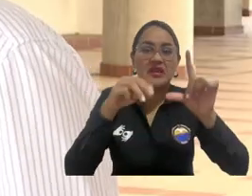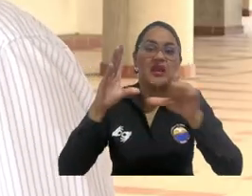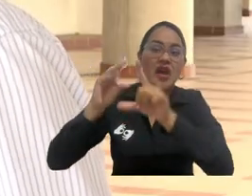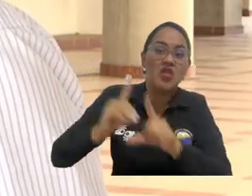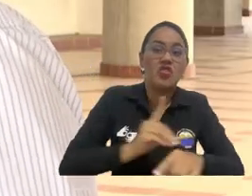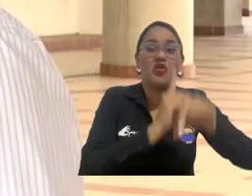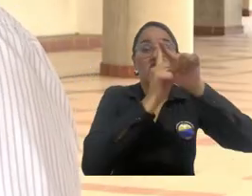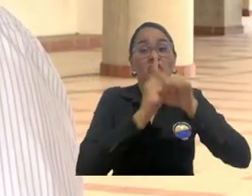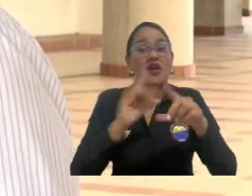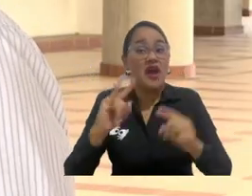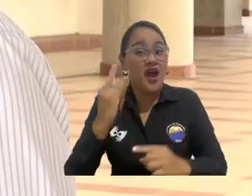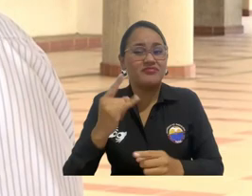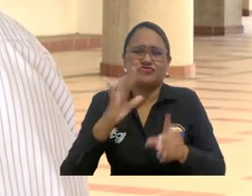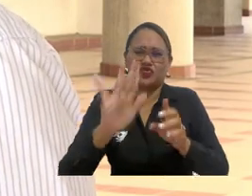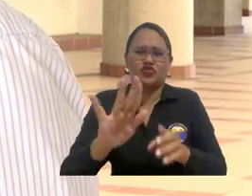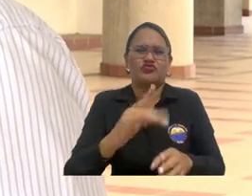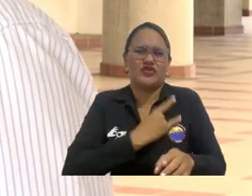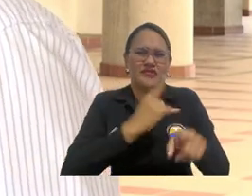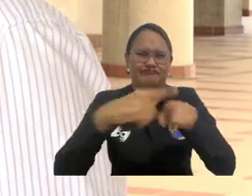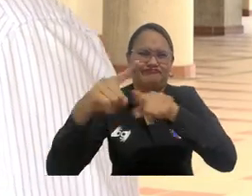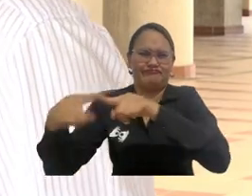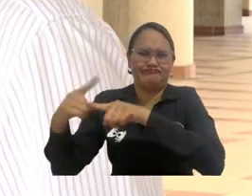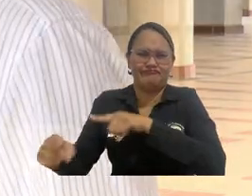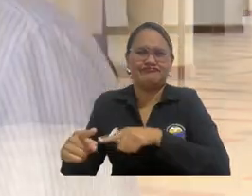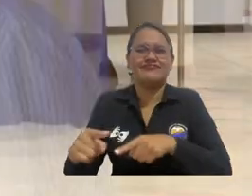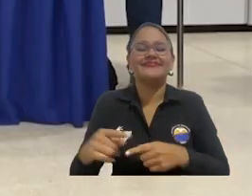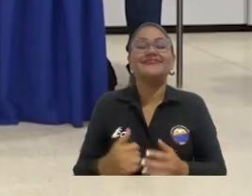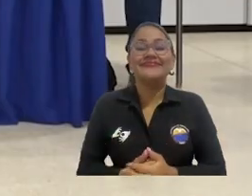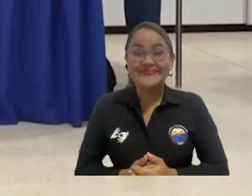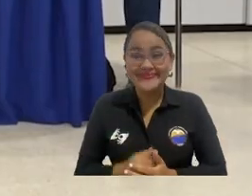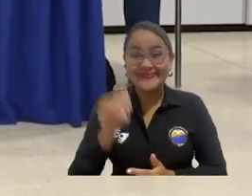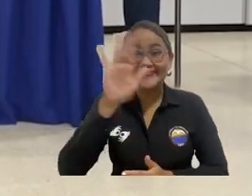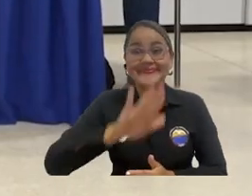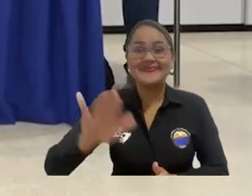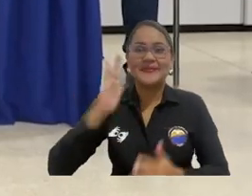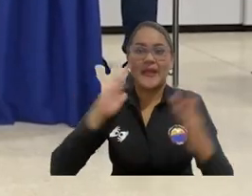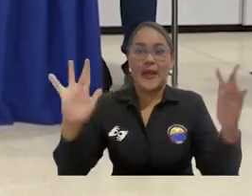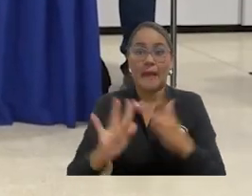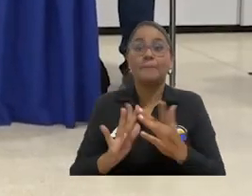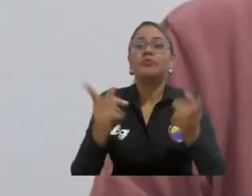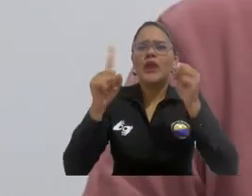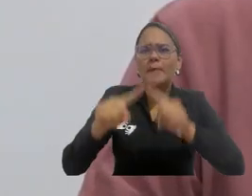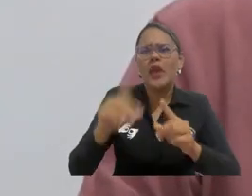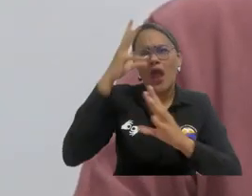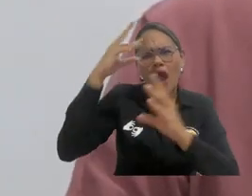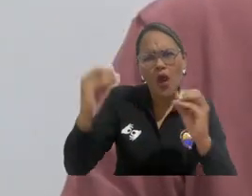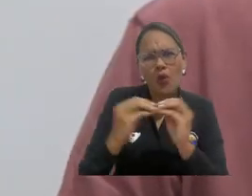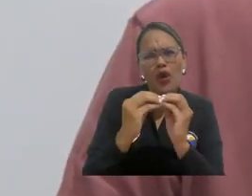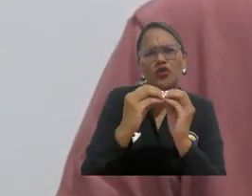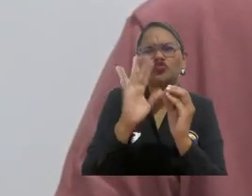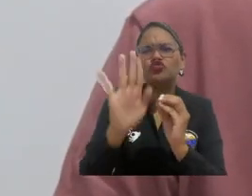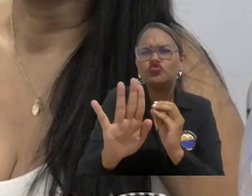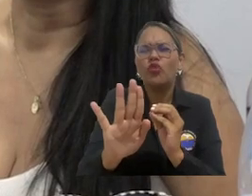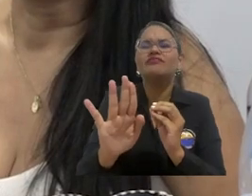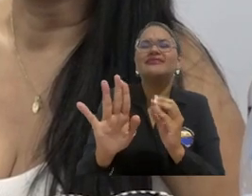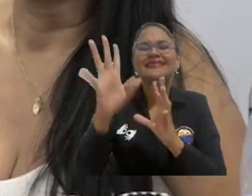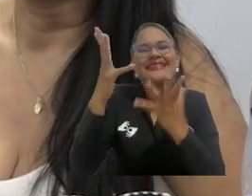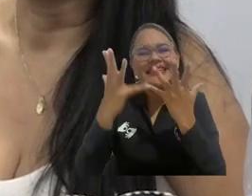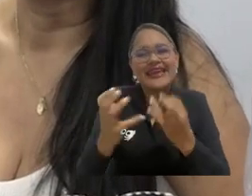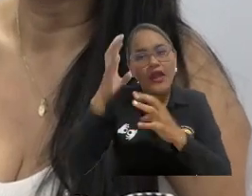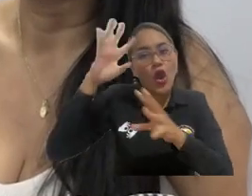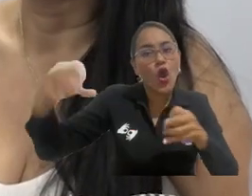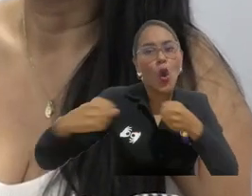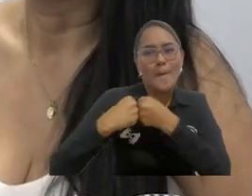nivel de maestría, doctorado entre las diferentes instituciones de la región. Dentro de la agenda se consideró la materialización de un convenio